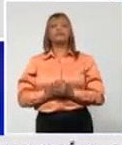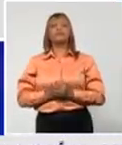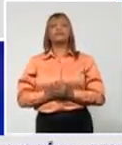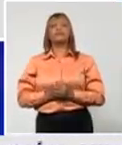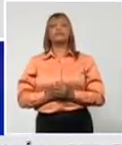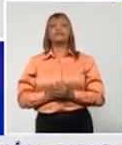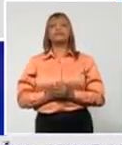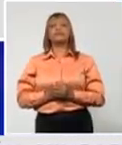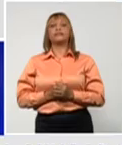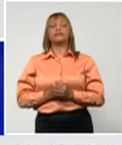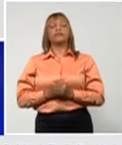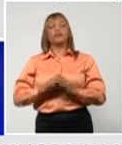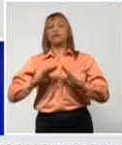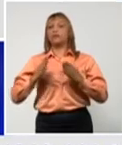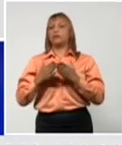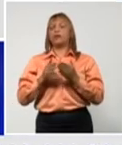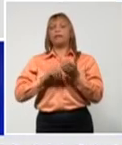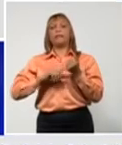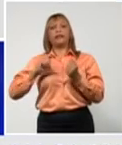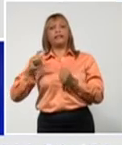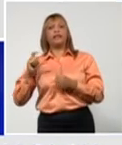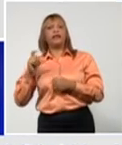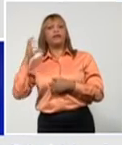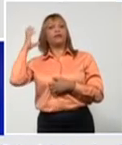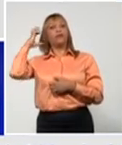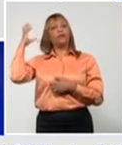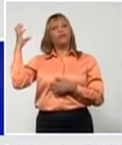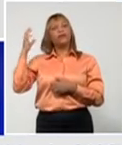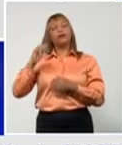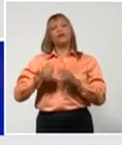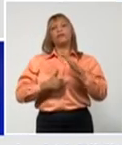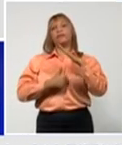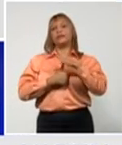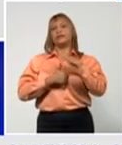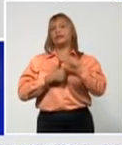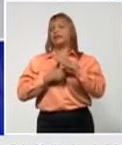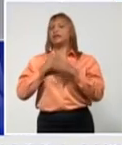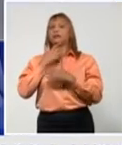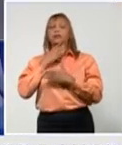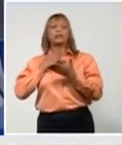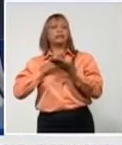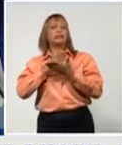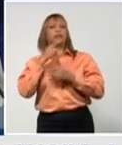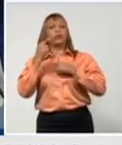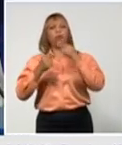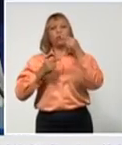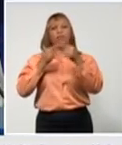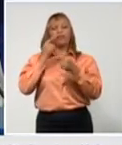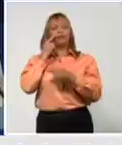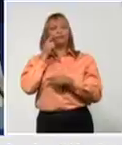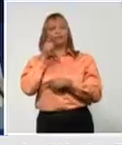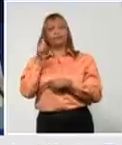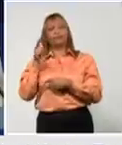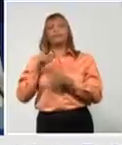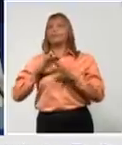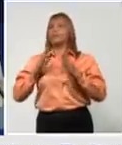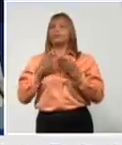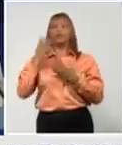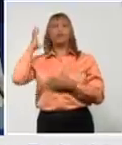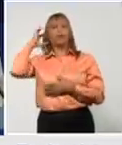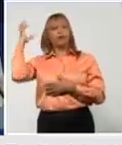todos nuestros dirigentes, el partido, el presidente que lo sigue continuamente y todos los organismos, creo que